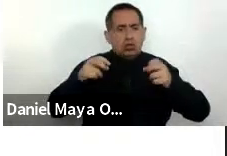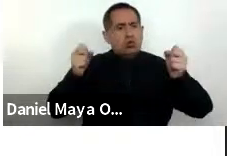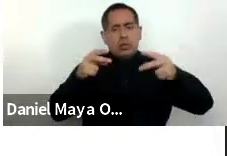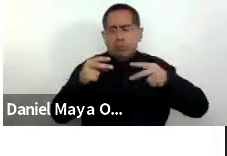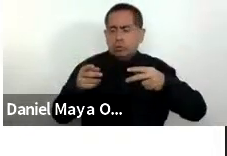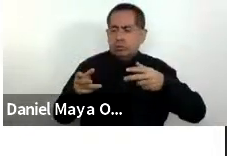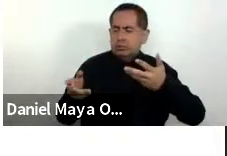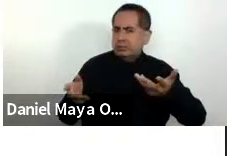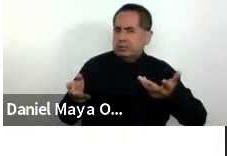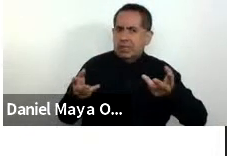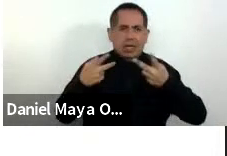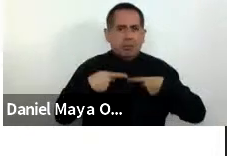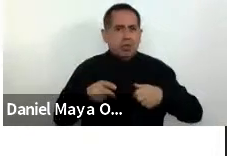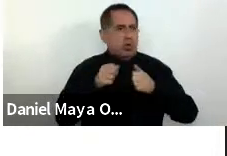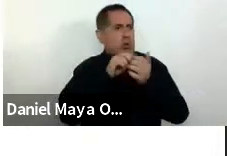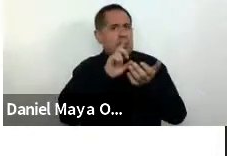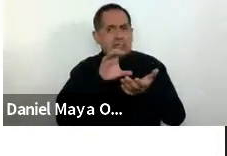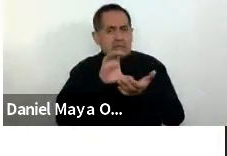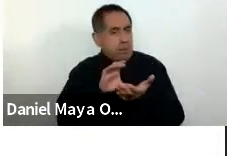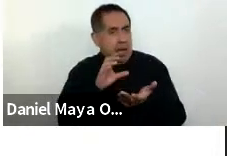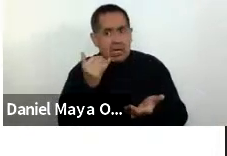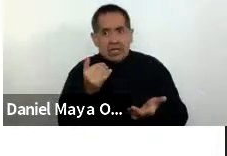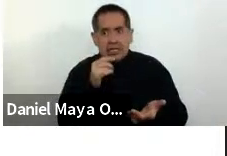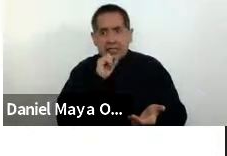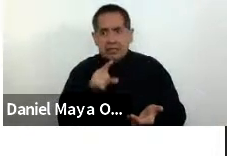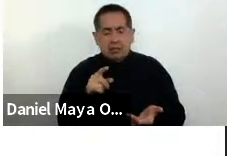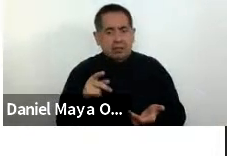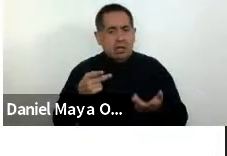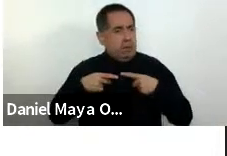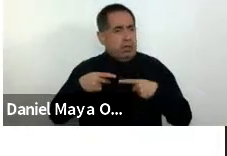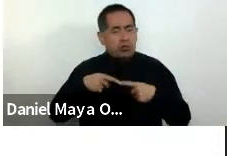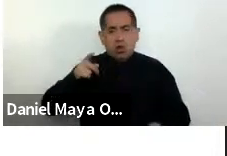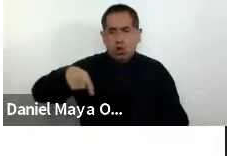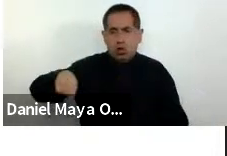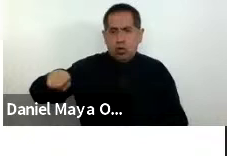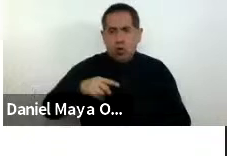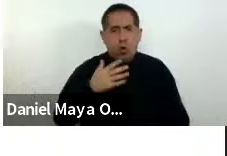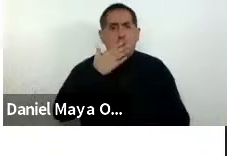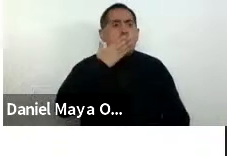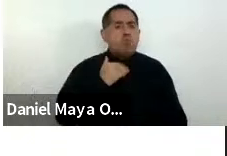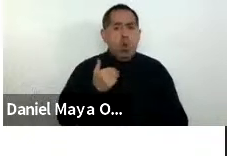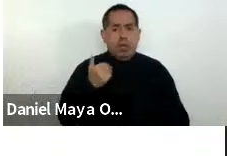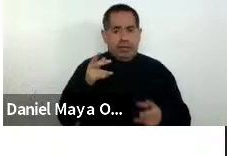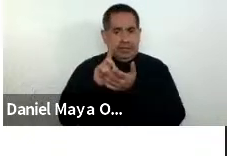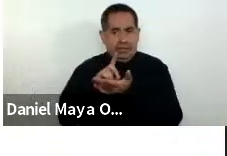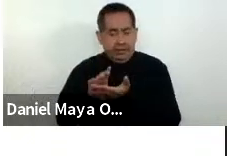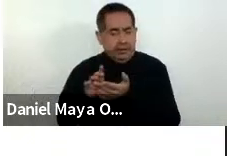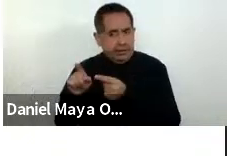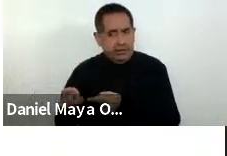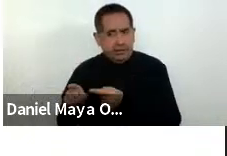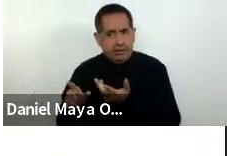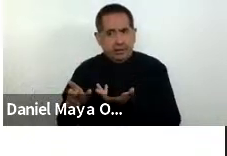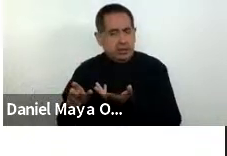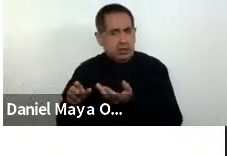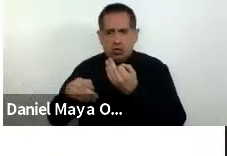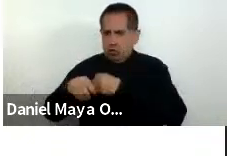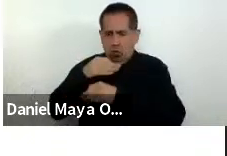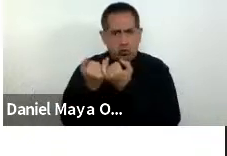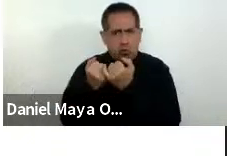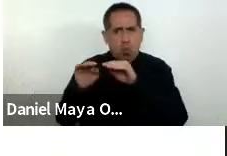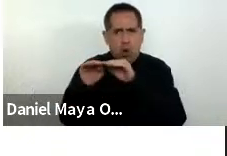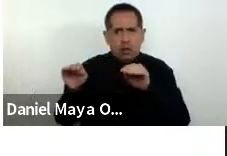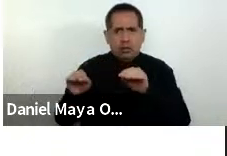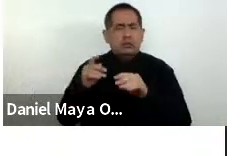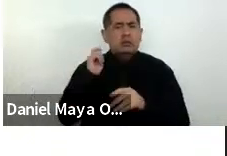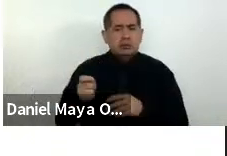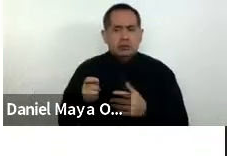Las personas con discapacidad y también las personas que no tienen ninguna discapacidad, todos en igualdad,